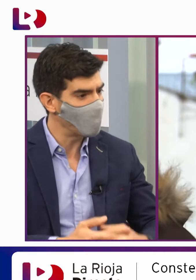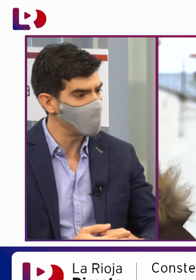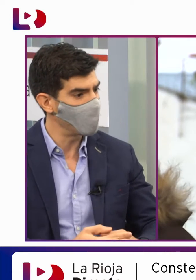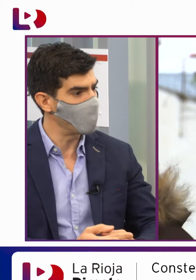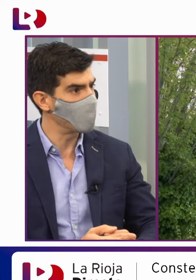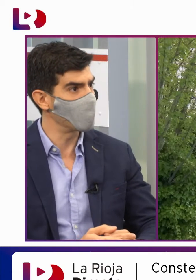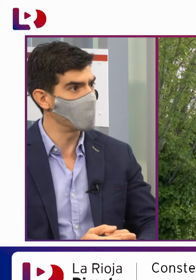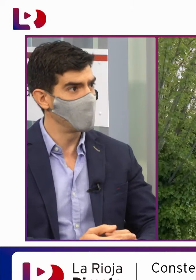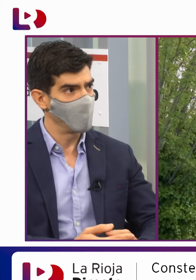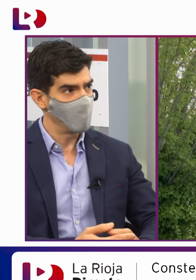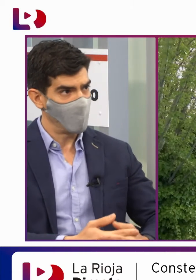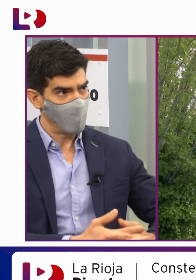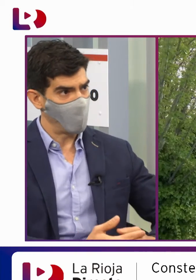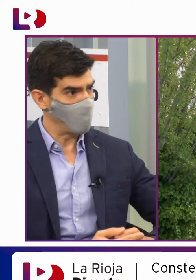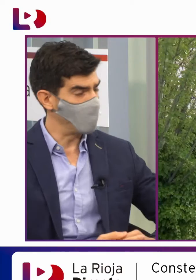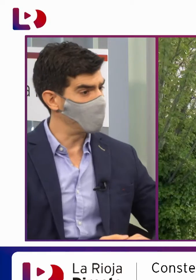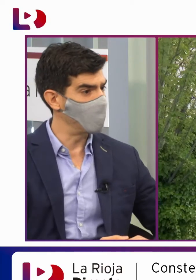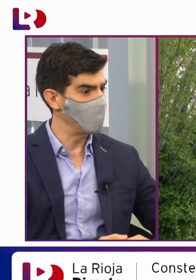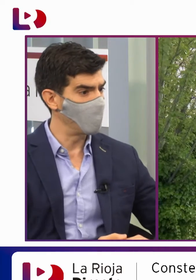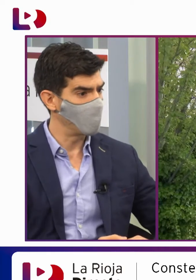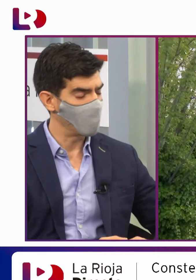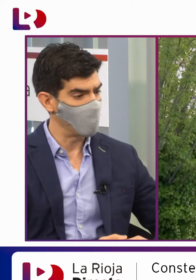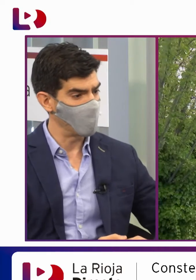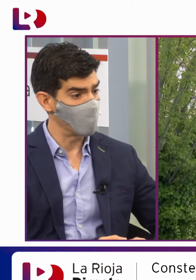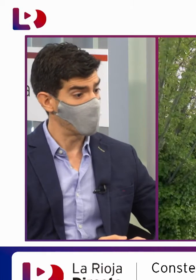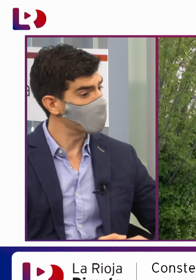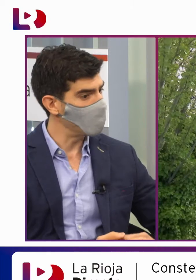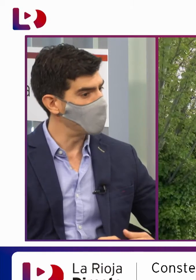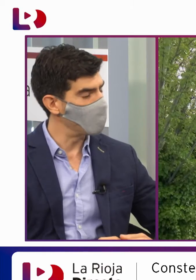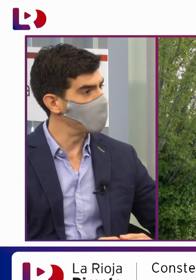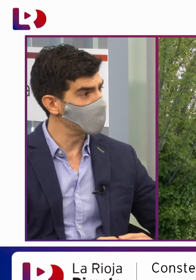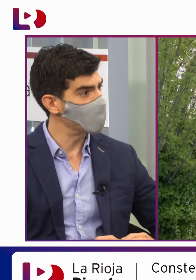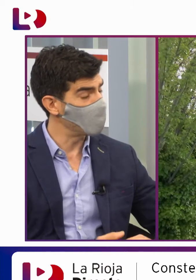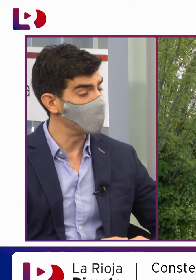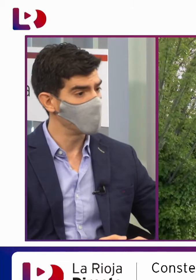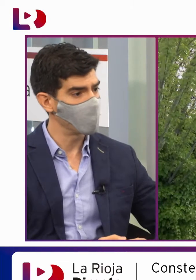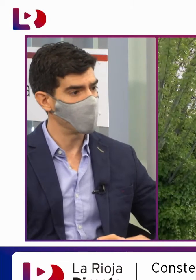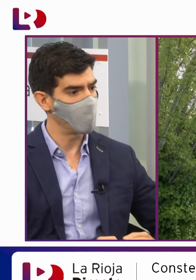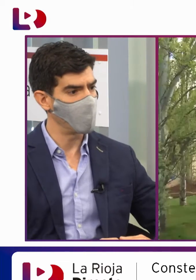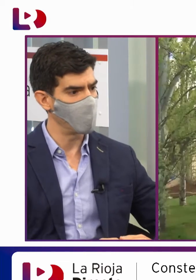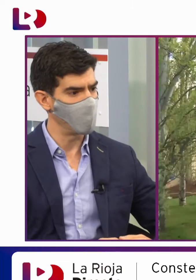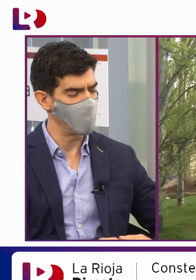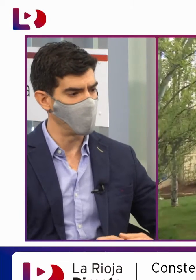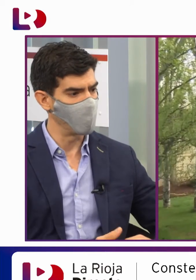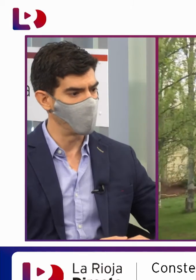Por desgracia, en nuestros países, en Latinoamérica, ocurre más seguido.